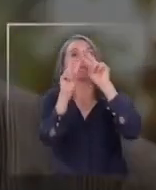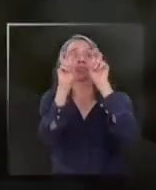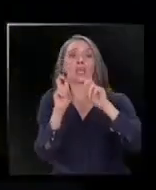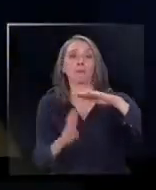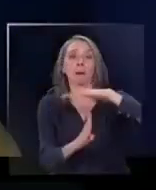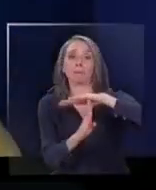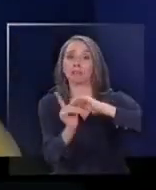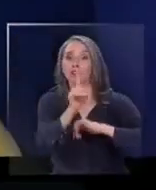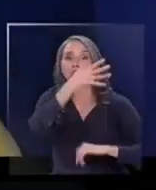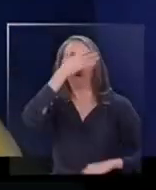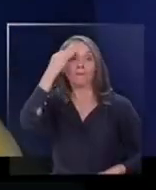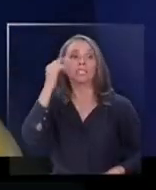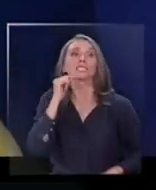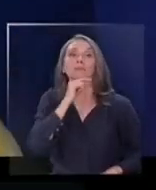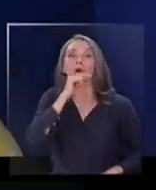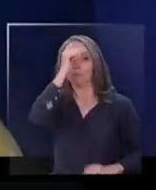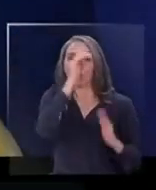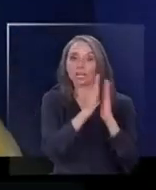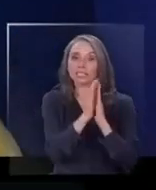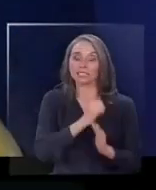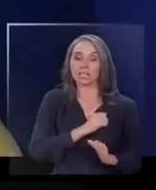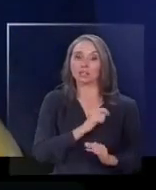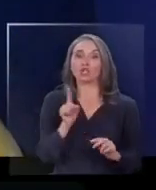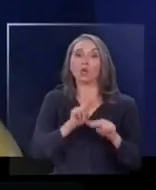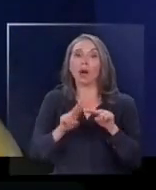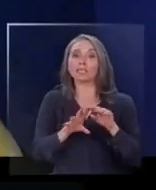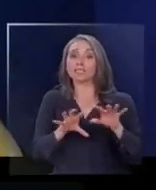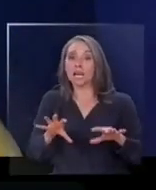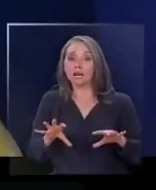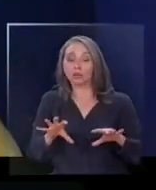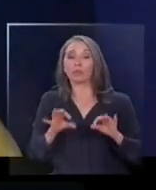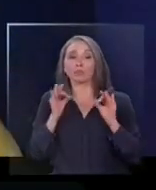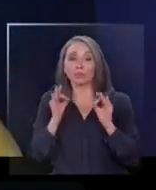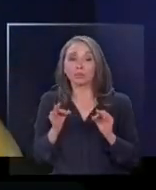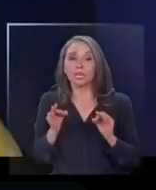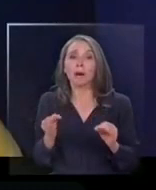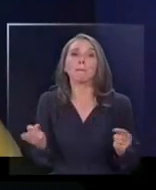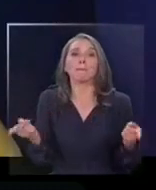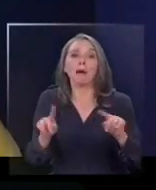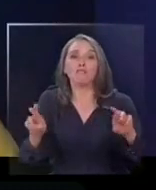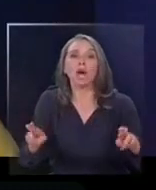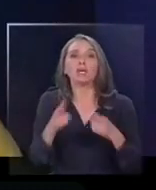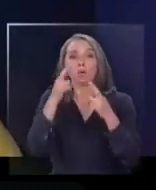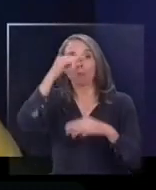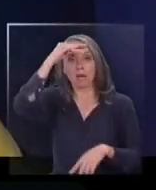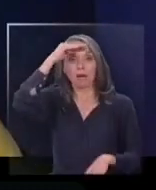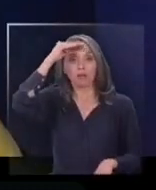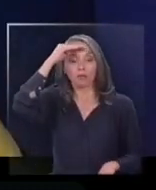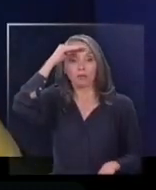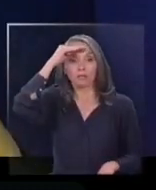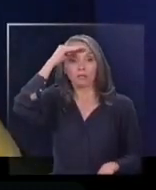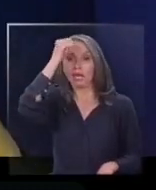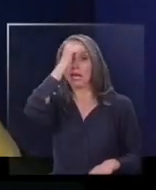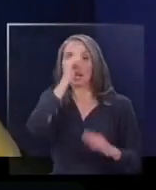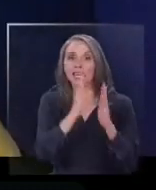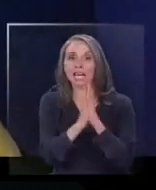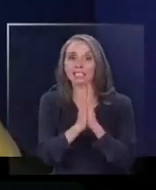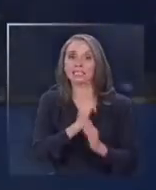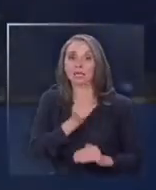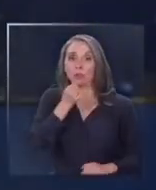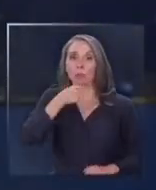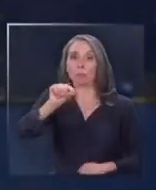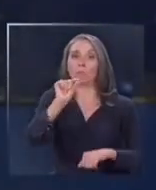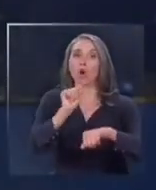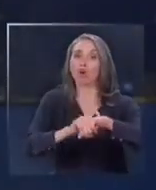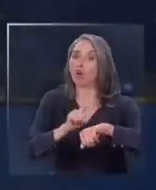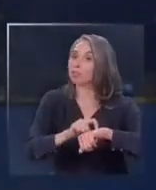olvidan. Si la Iglesia no hace los gestos para volver a recuperar las confianzas, a la Iglesia le queda poco tiempo.